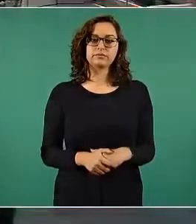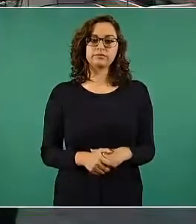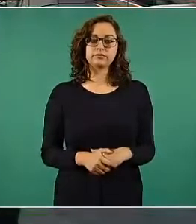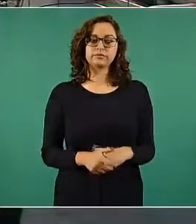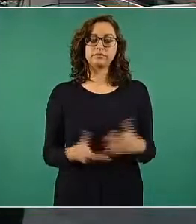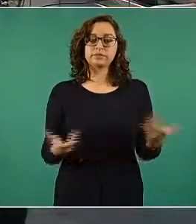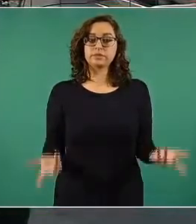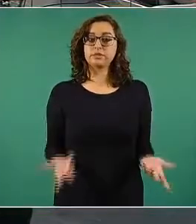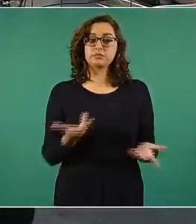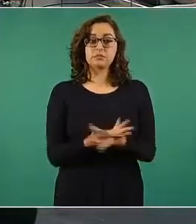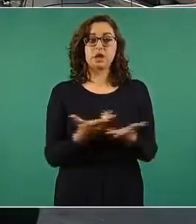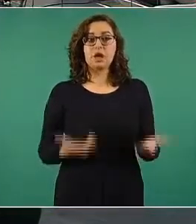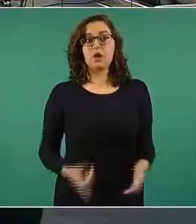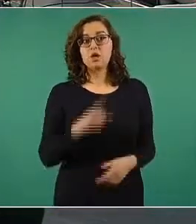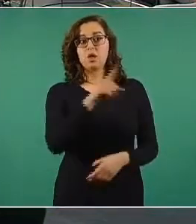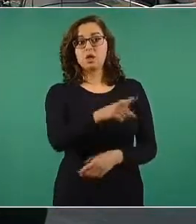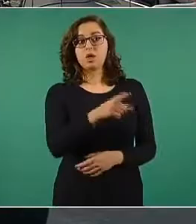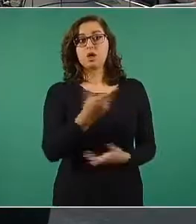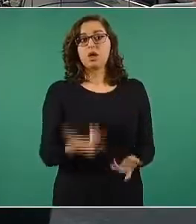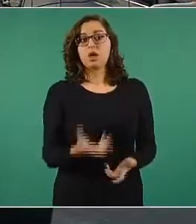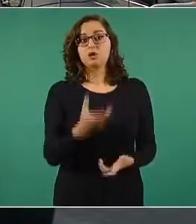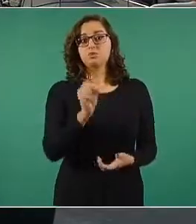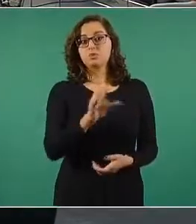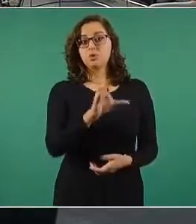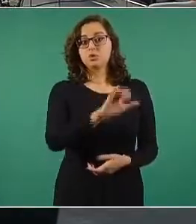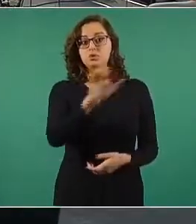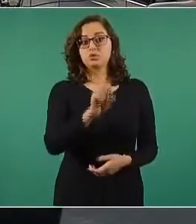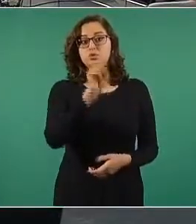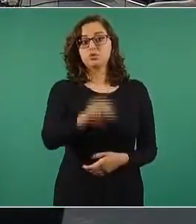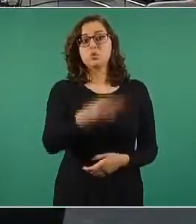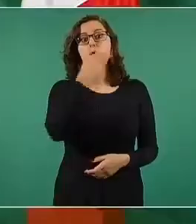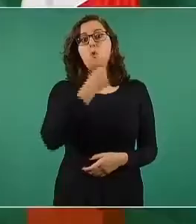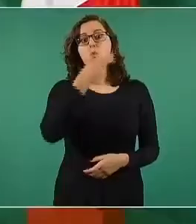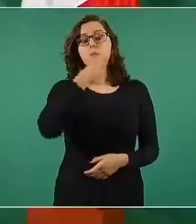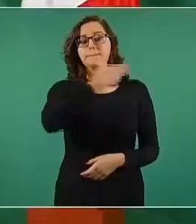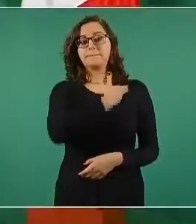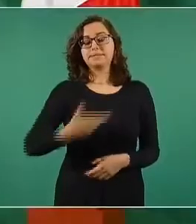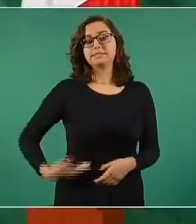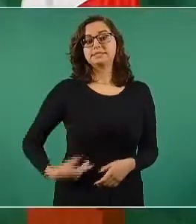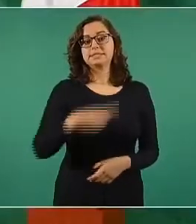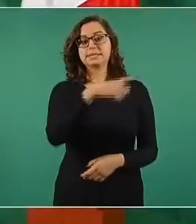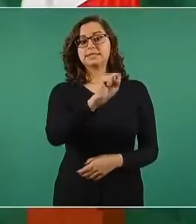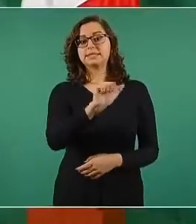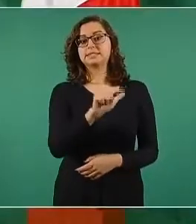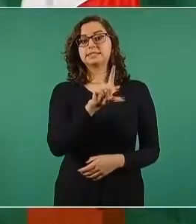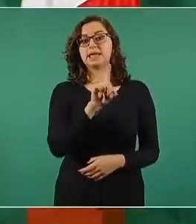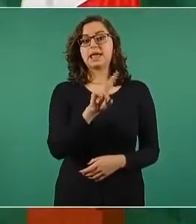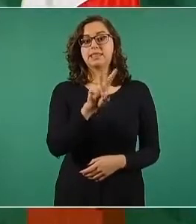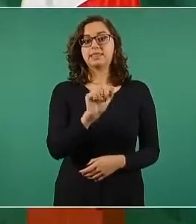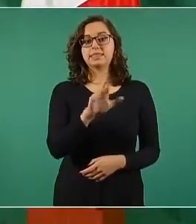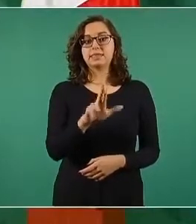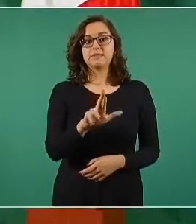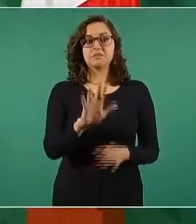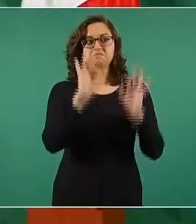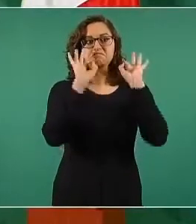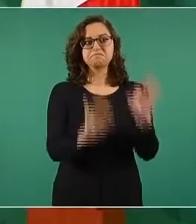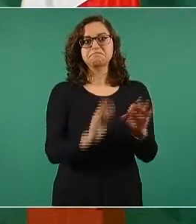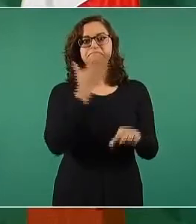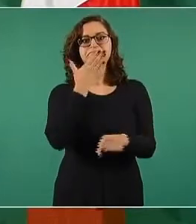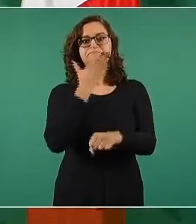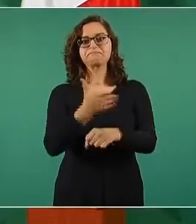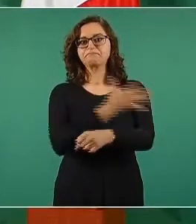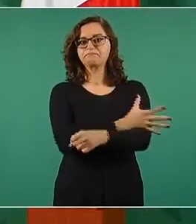El ministro Saldívar, presidente de la Corte, es un hombre íntegro, es una gente honesta, recta.